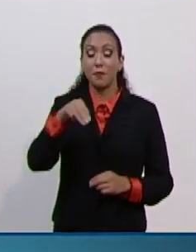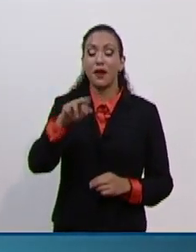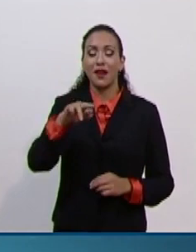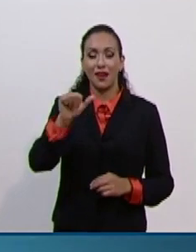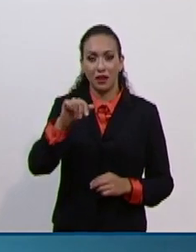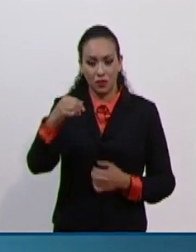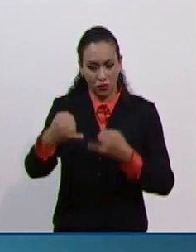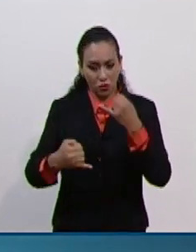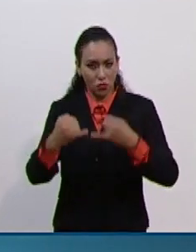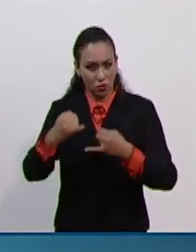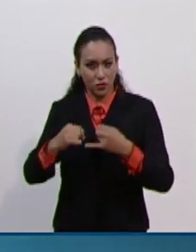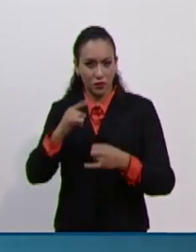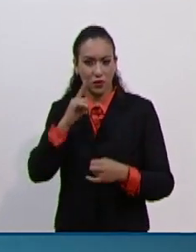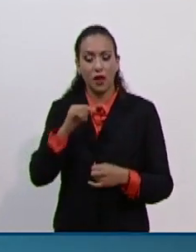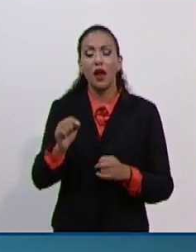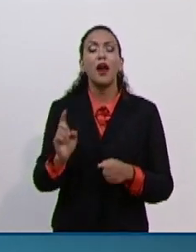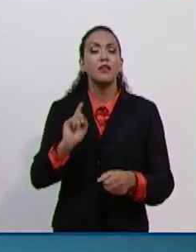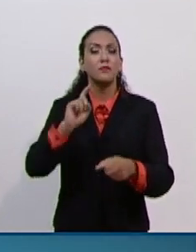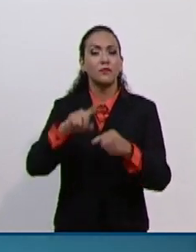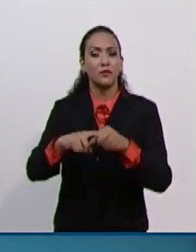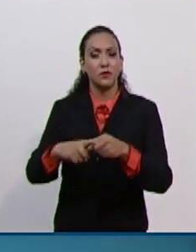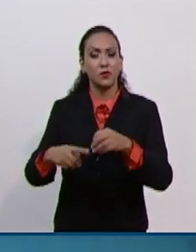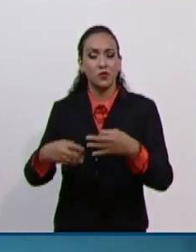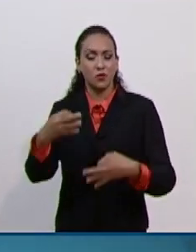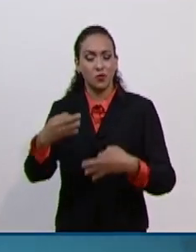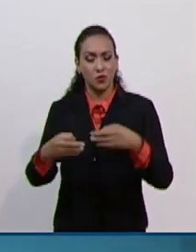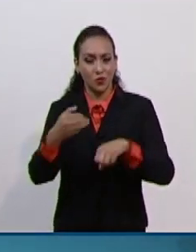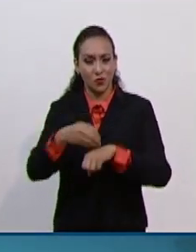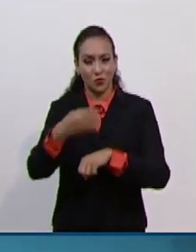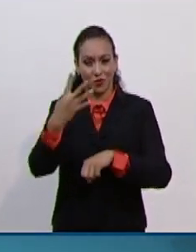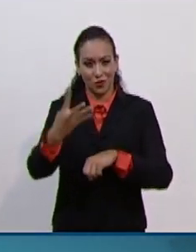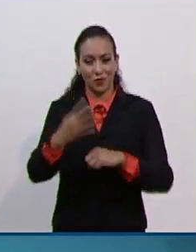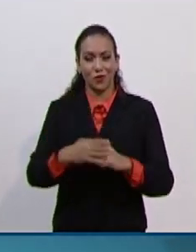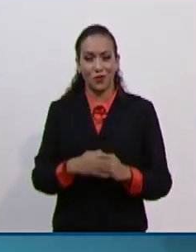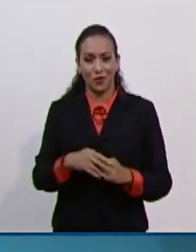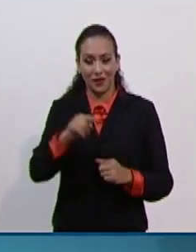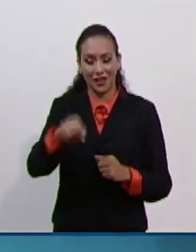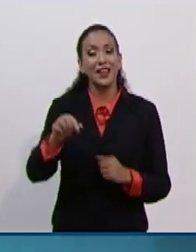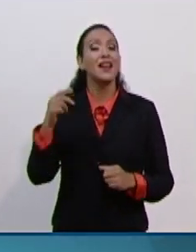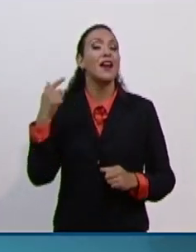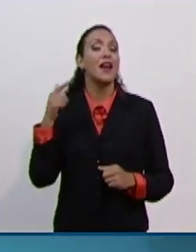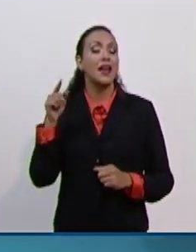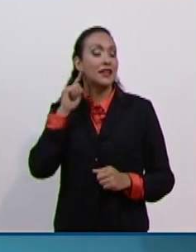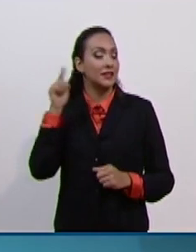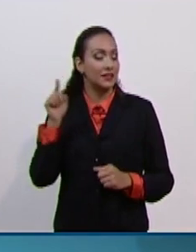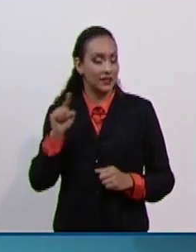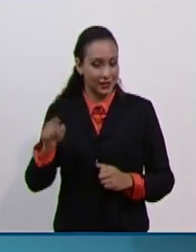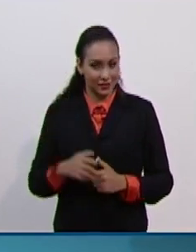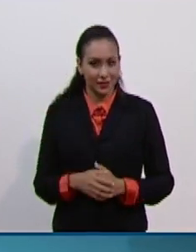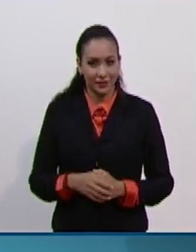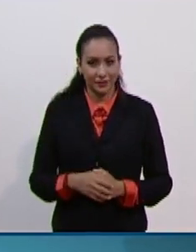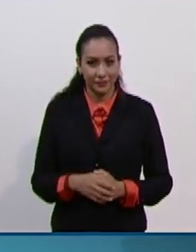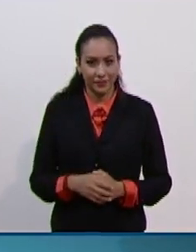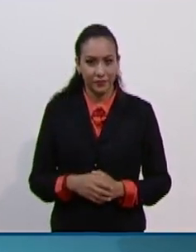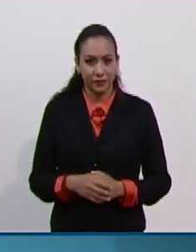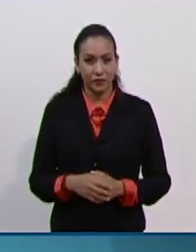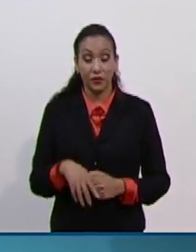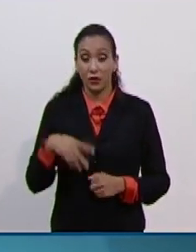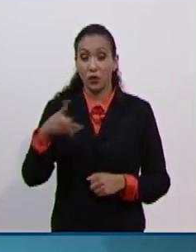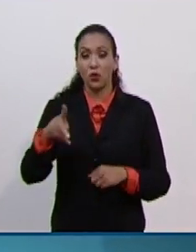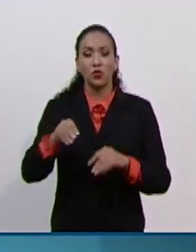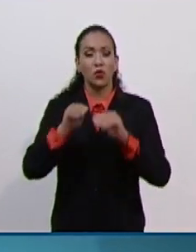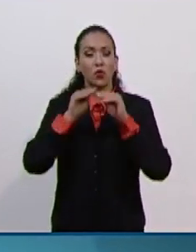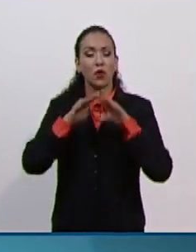Fabián, adscrita al Juzgado Cuarto de Distrito del Centro Auxiliar de la 9ª Región en Zacatecas. Lo anterior como parte de su